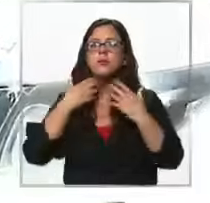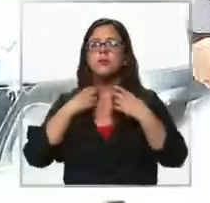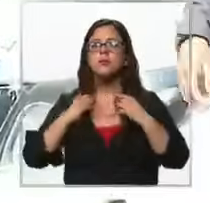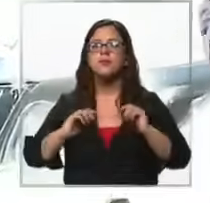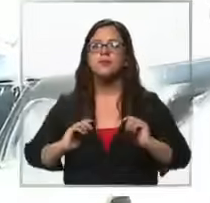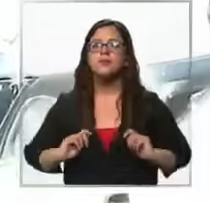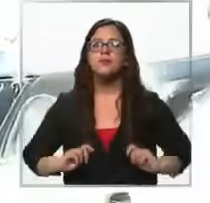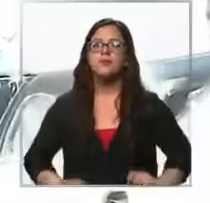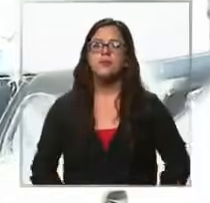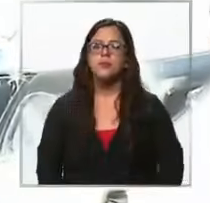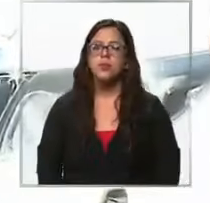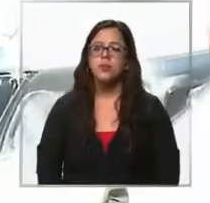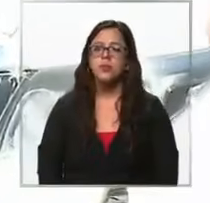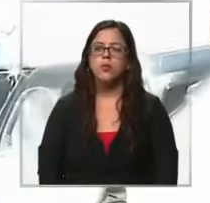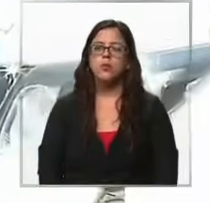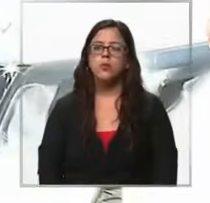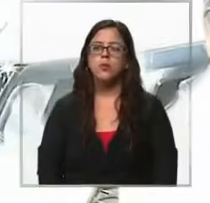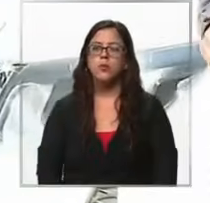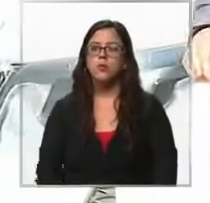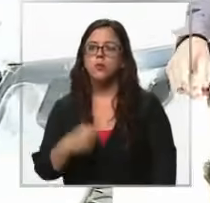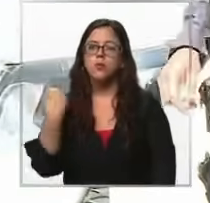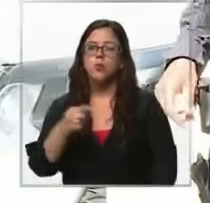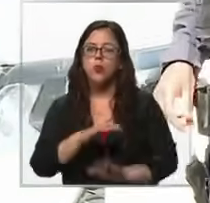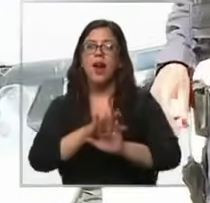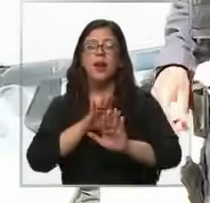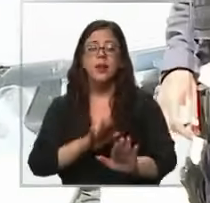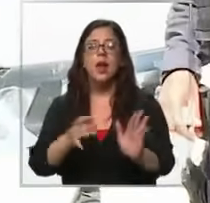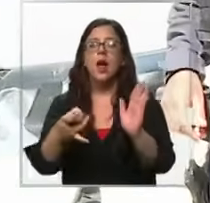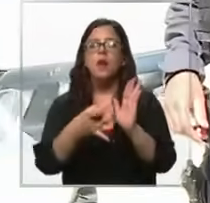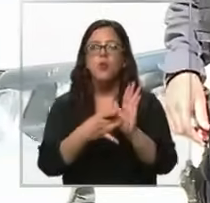Si nosotros evitamos, ya sean delitos, infracciones,